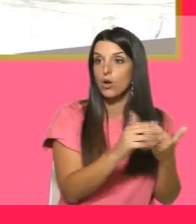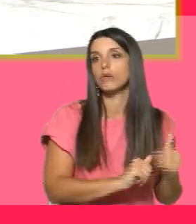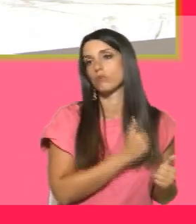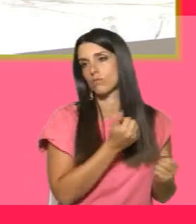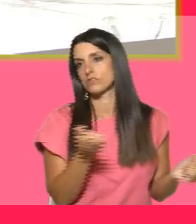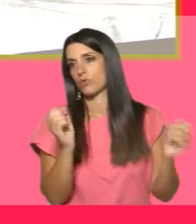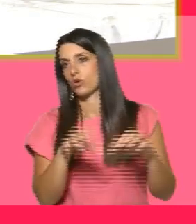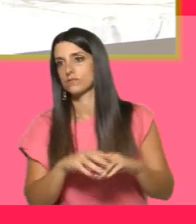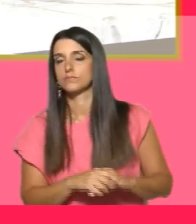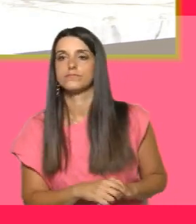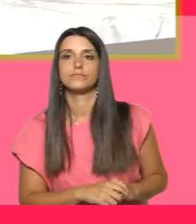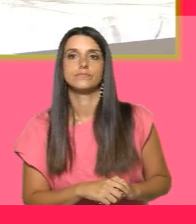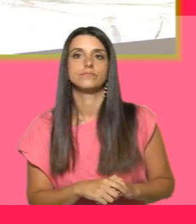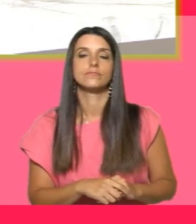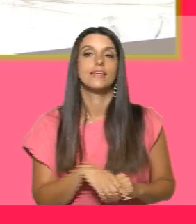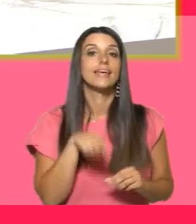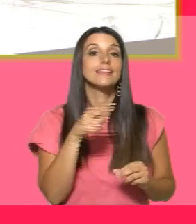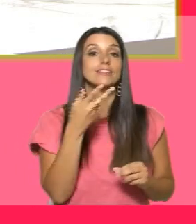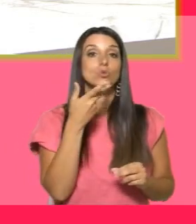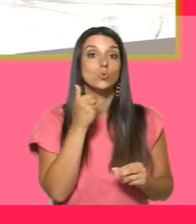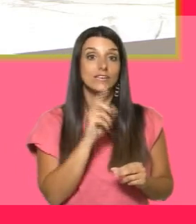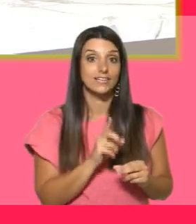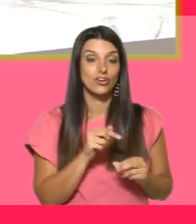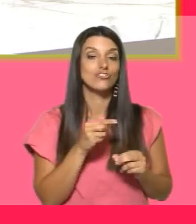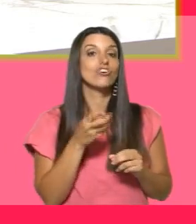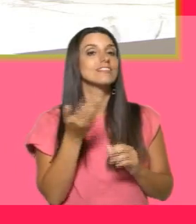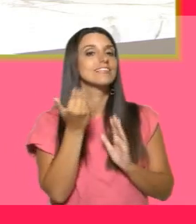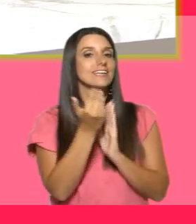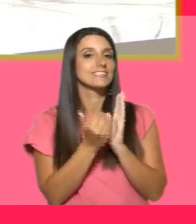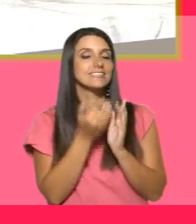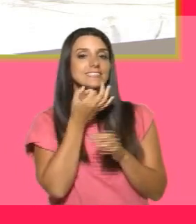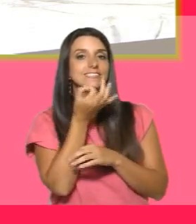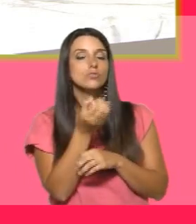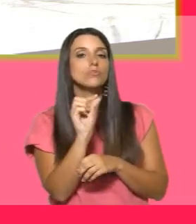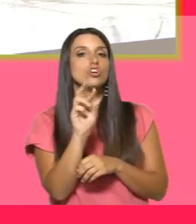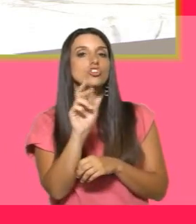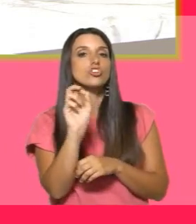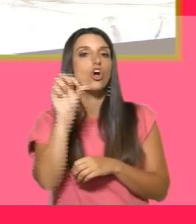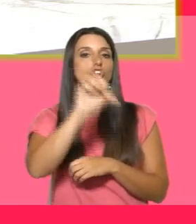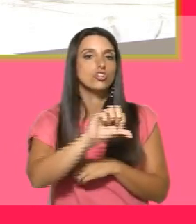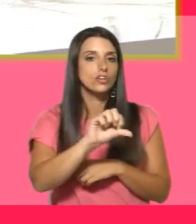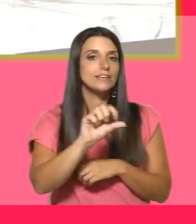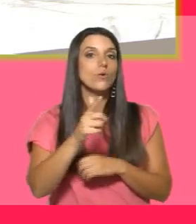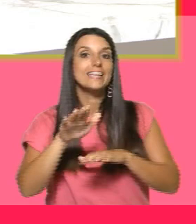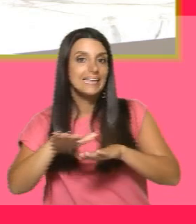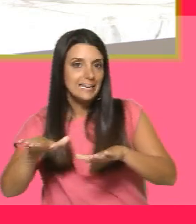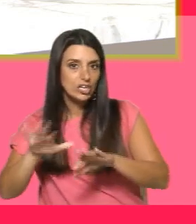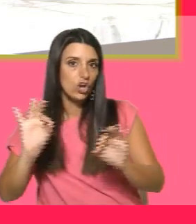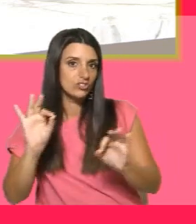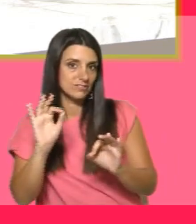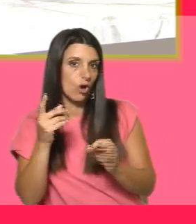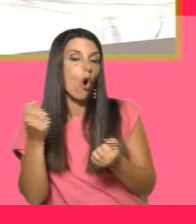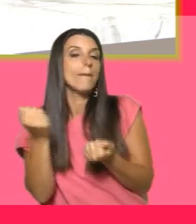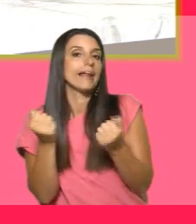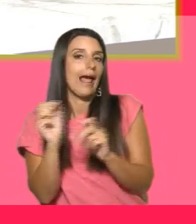genial. A este almíbar que yo te dije, yo en la receta te dije que le podías poner un poquito de ron, pero eso si no hay peques en la casa y después no van a conducir.